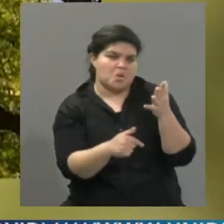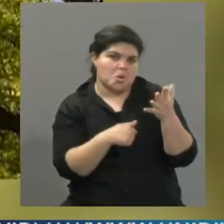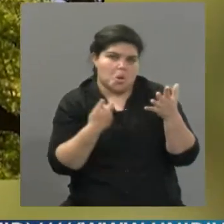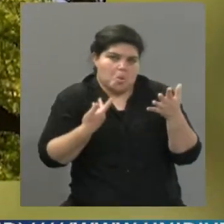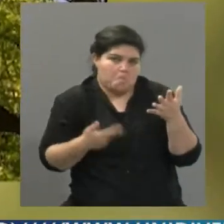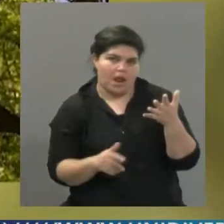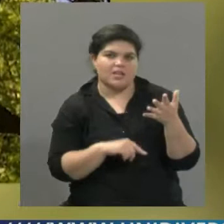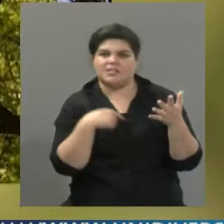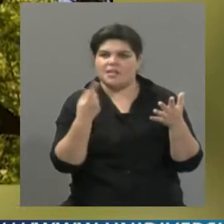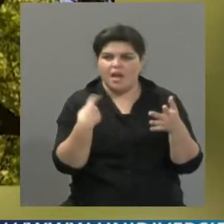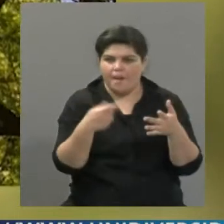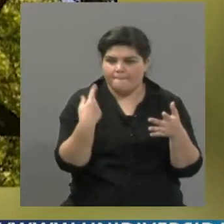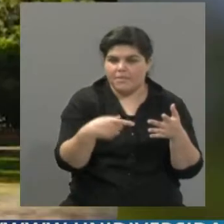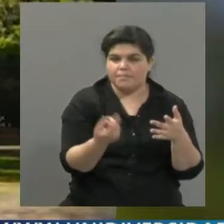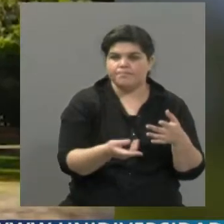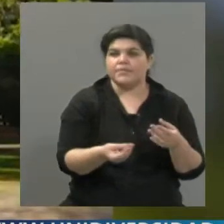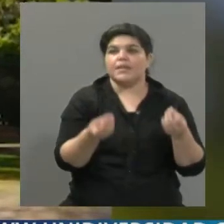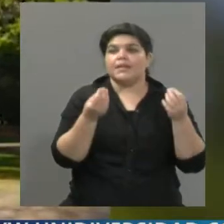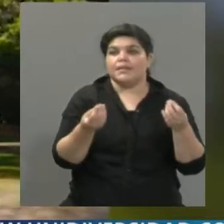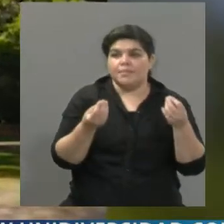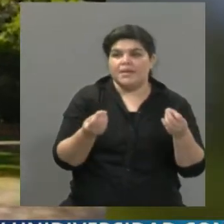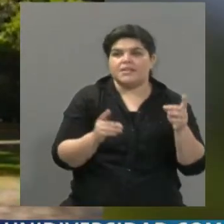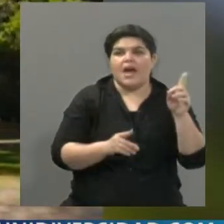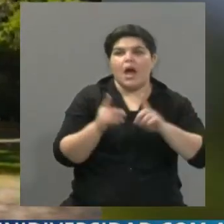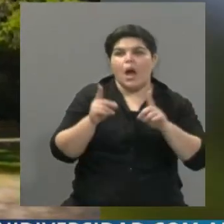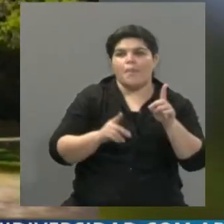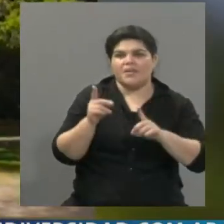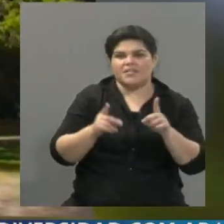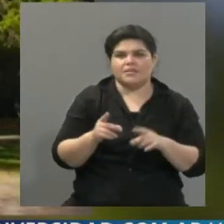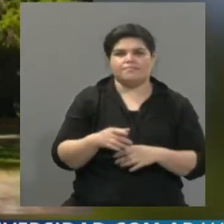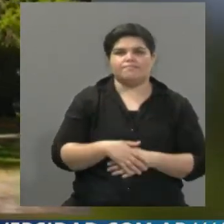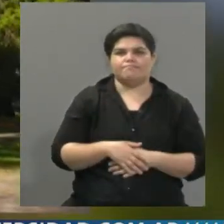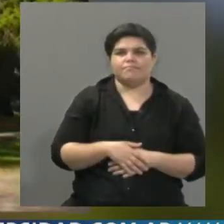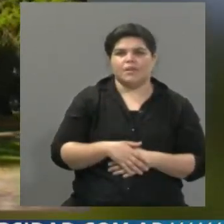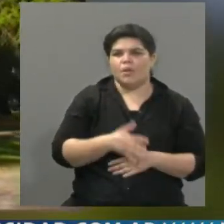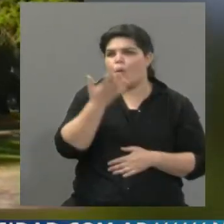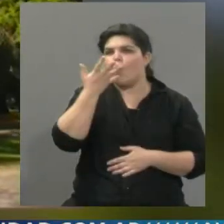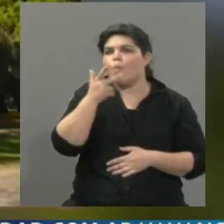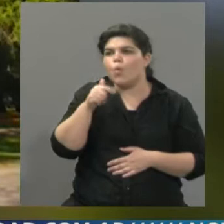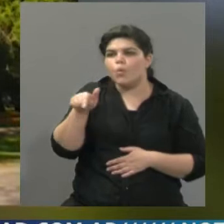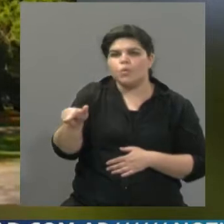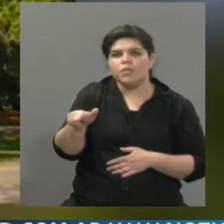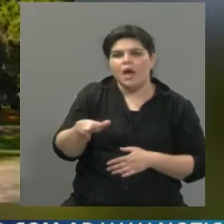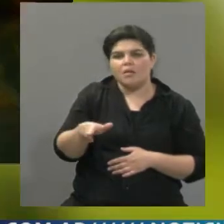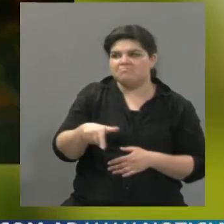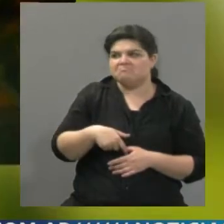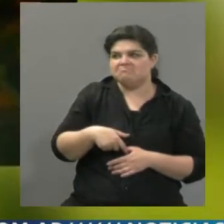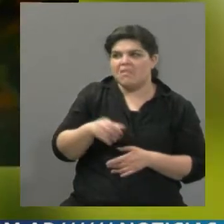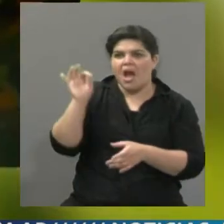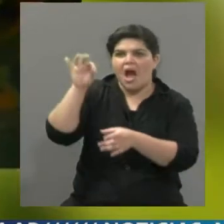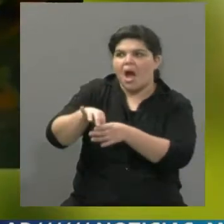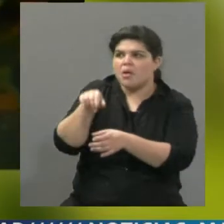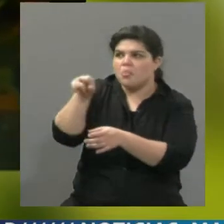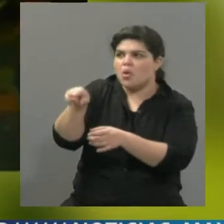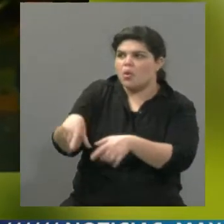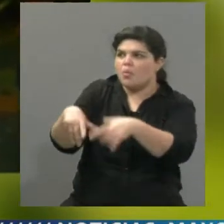Lo que sí, a veces se enamoran de una especie y ponen muchas de esas especies, de la misma. Se pone de moda. Y resulta que